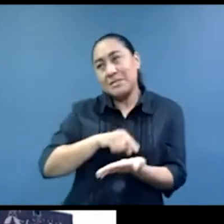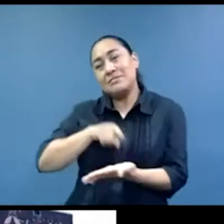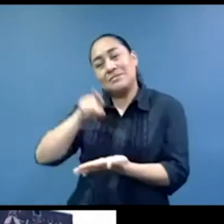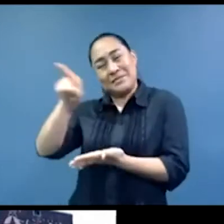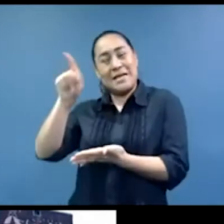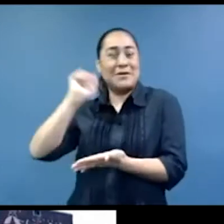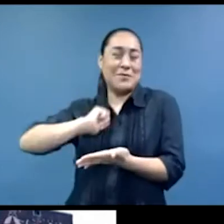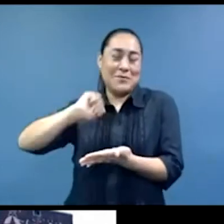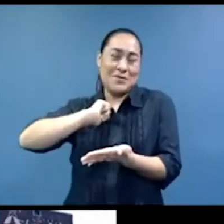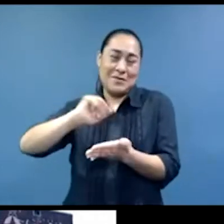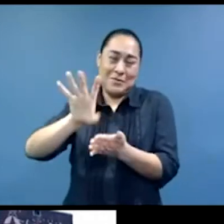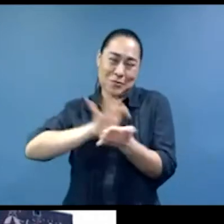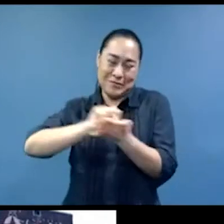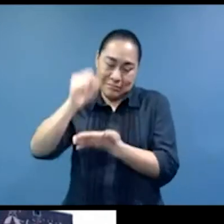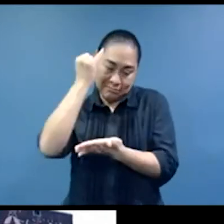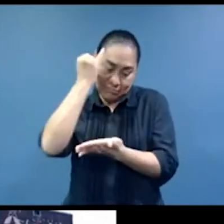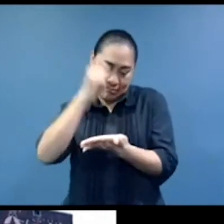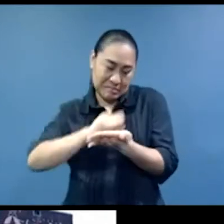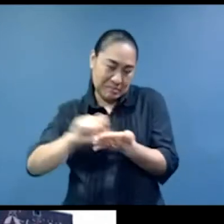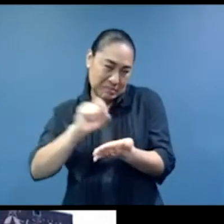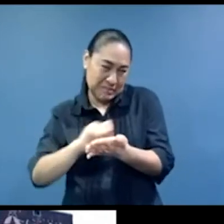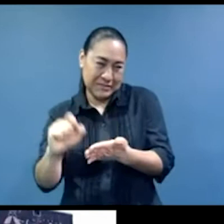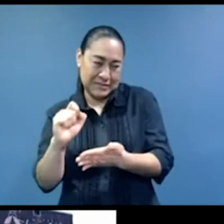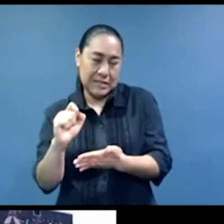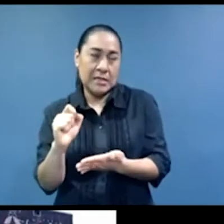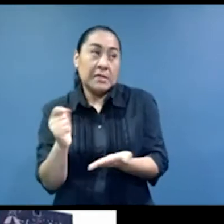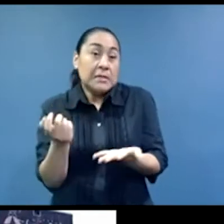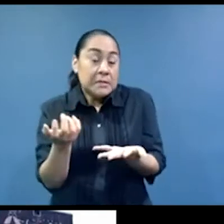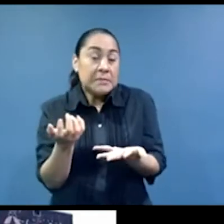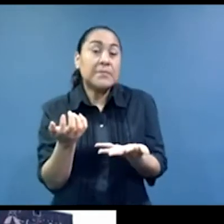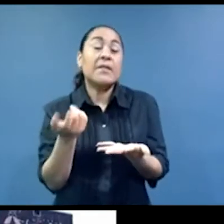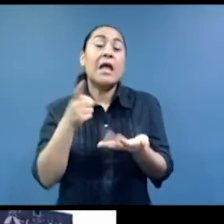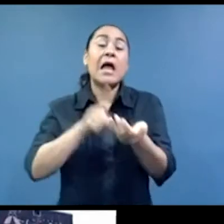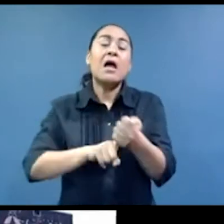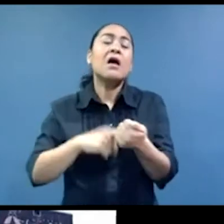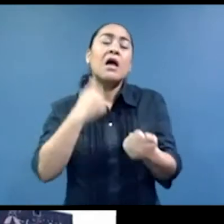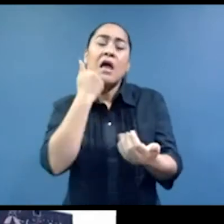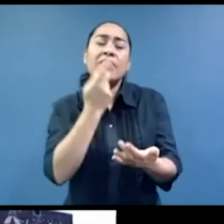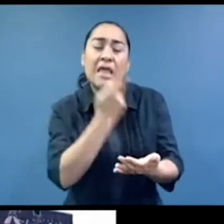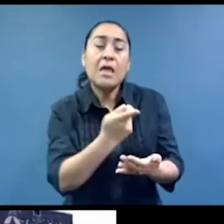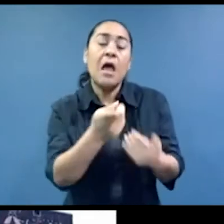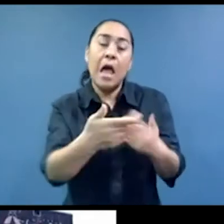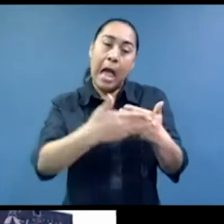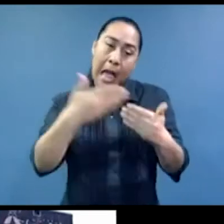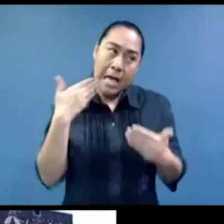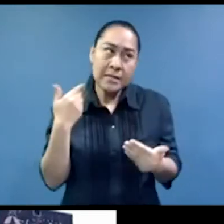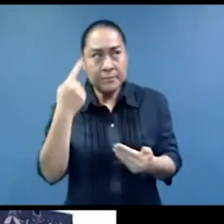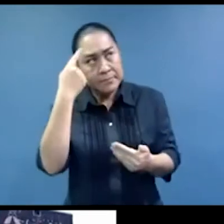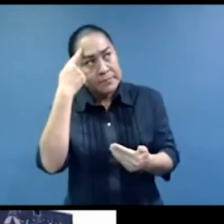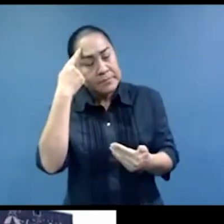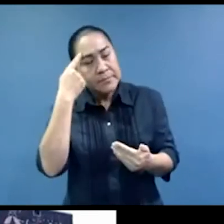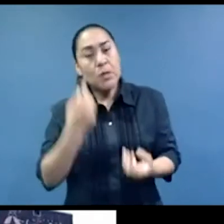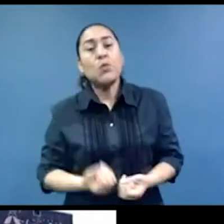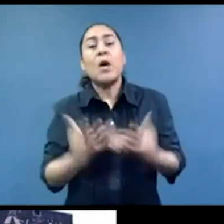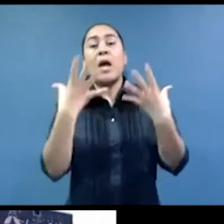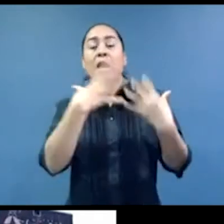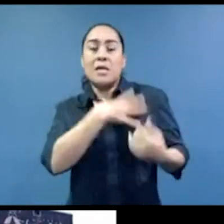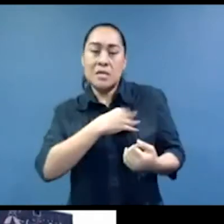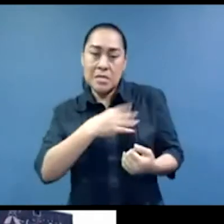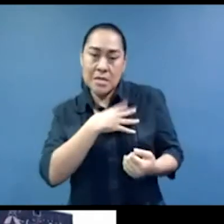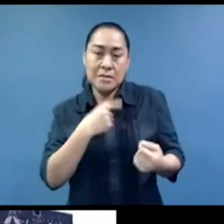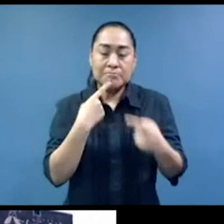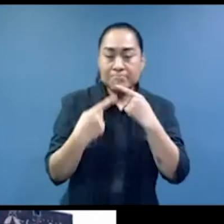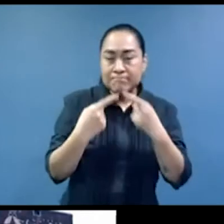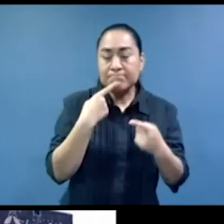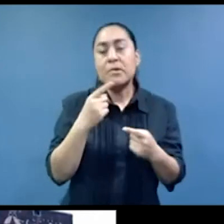permanente, lo cierto es que no solo se refiere ya a planificación familiar, anticoncepción, como lo habíamos